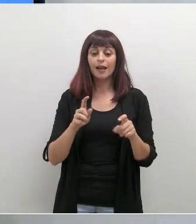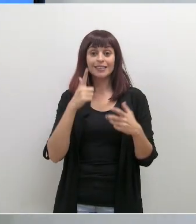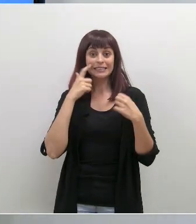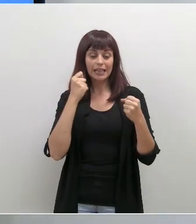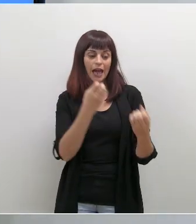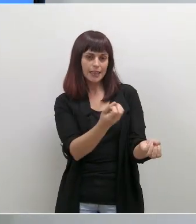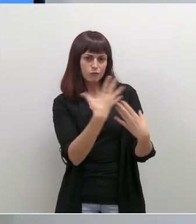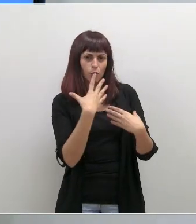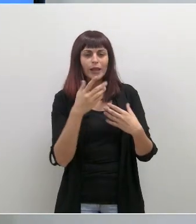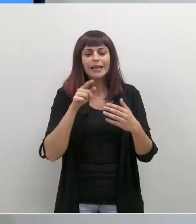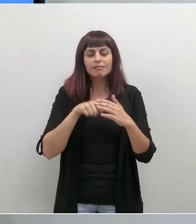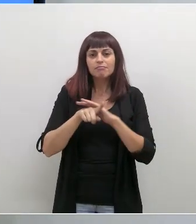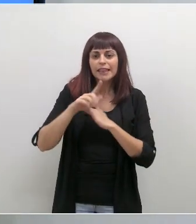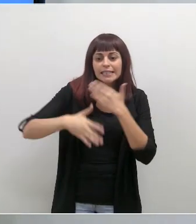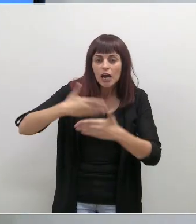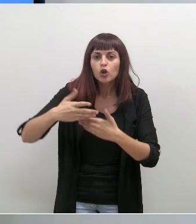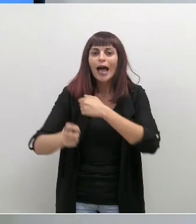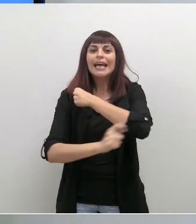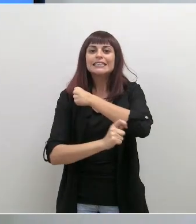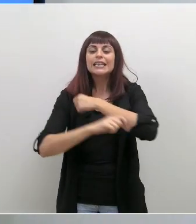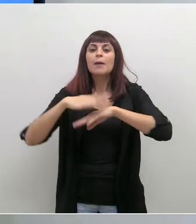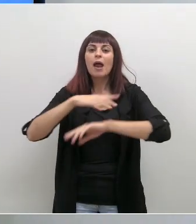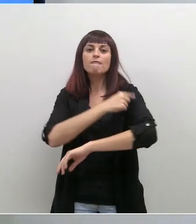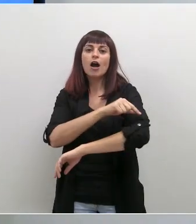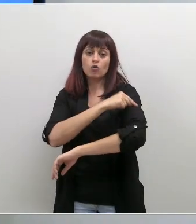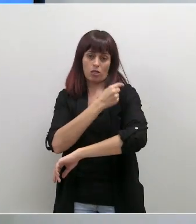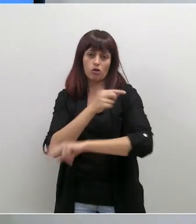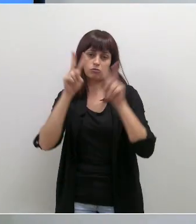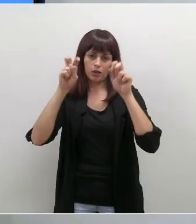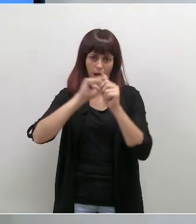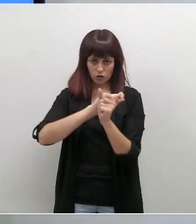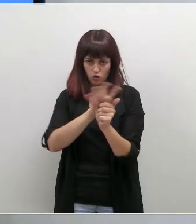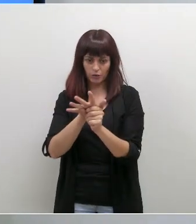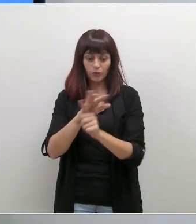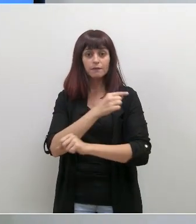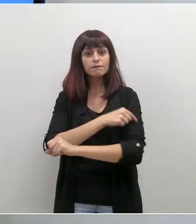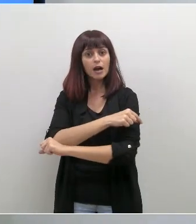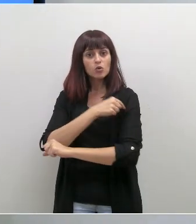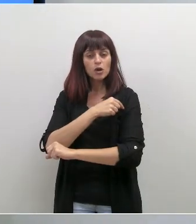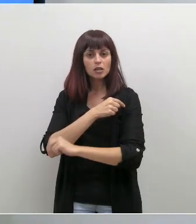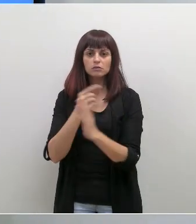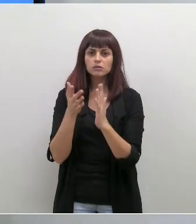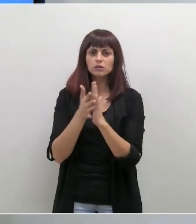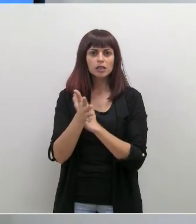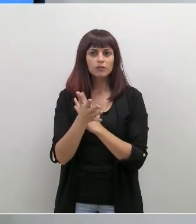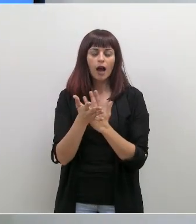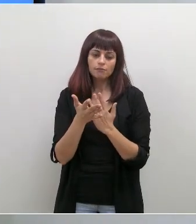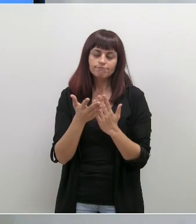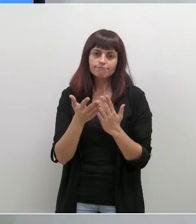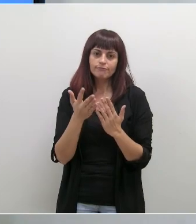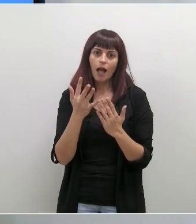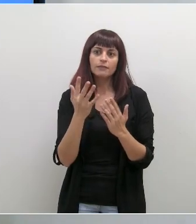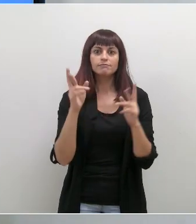desarrollo y la estrategia establecida en la vacunación para la COVID-19. Esta vacuna supone sin duda una pequeña luz al final del